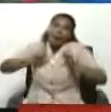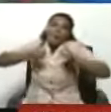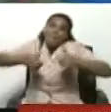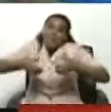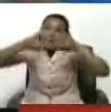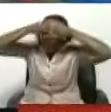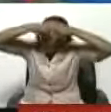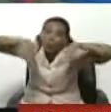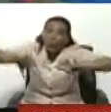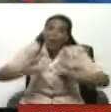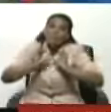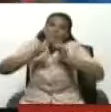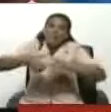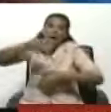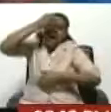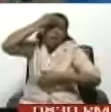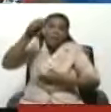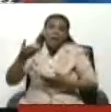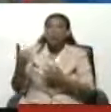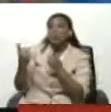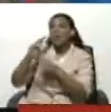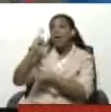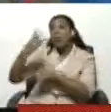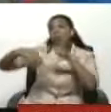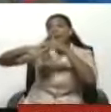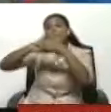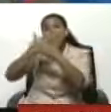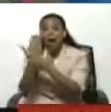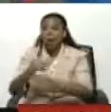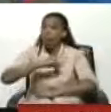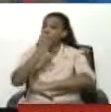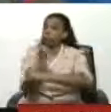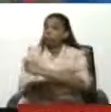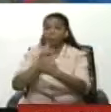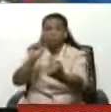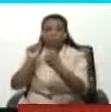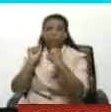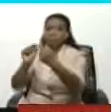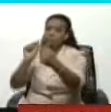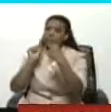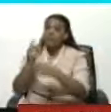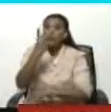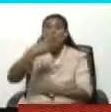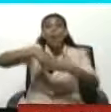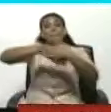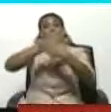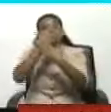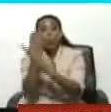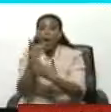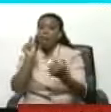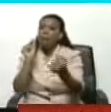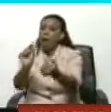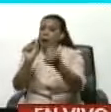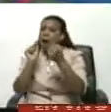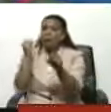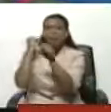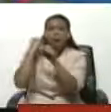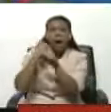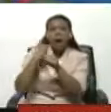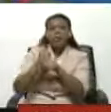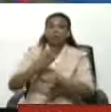en esta tarea. Y la asamblea duró hasta las 2 de la madrugada. Un intenso debate, presidente. Naguara, un 2 intenso de la mañana. Debate, sí. Yo